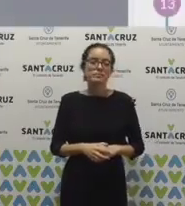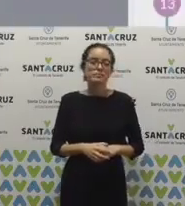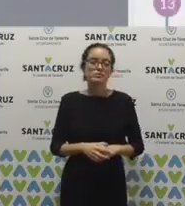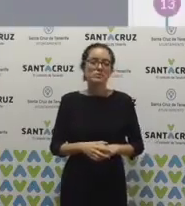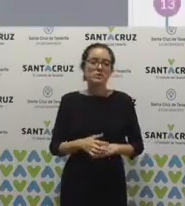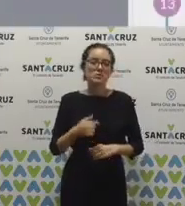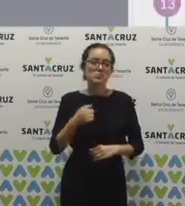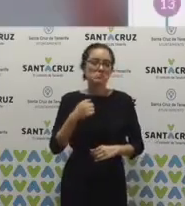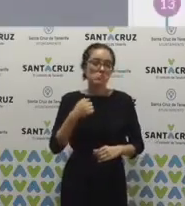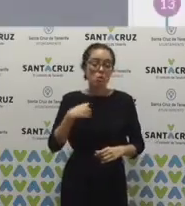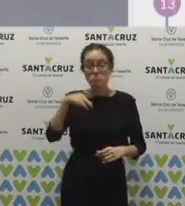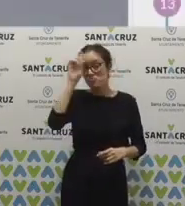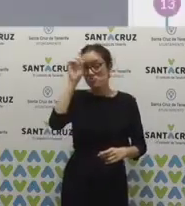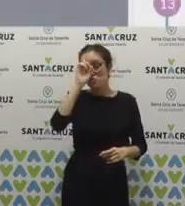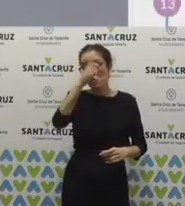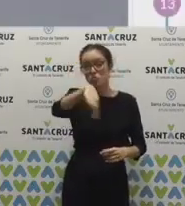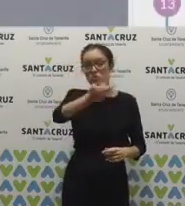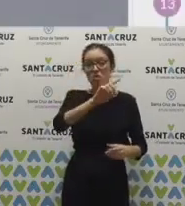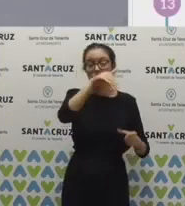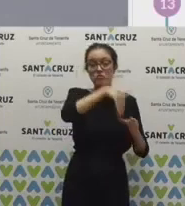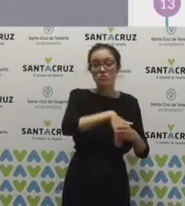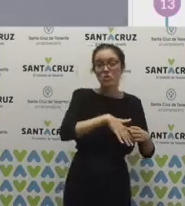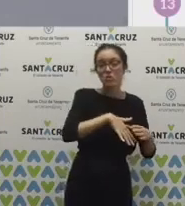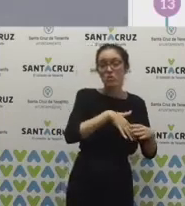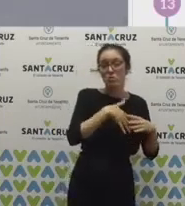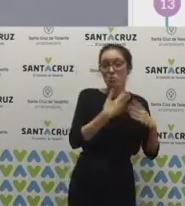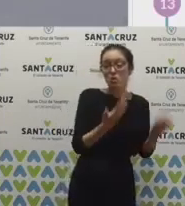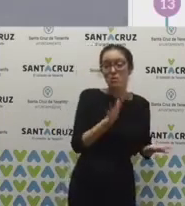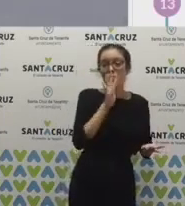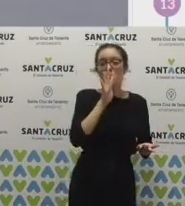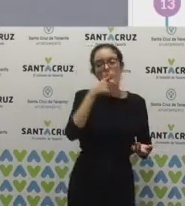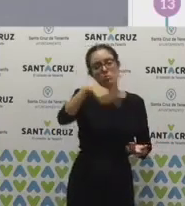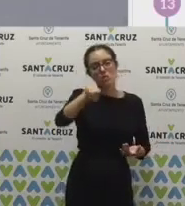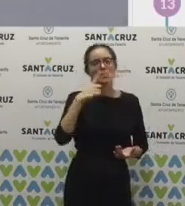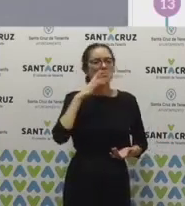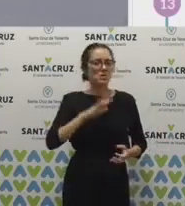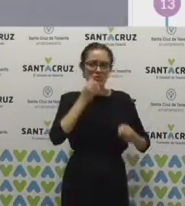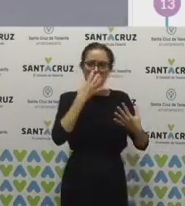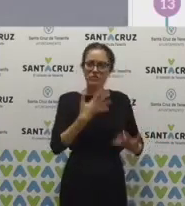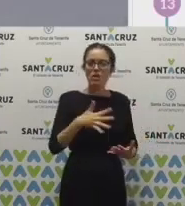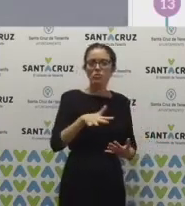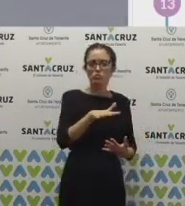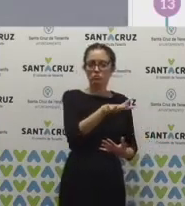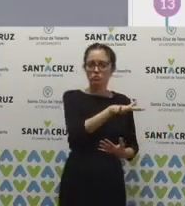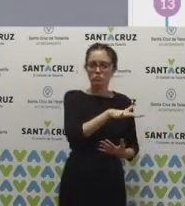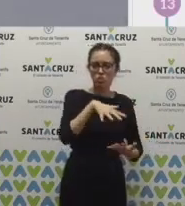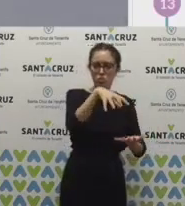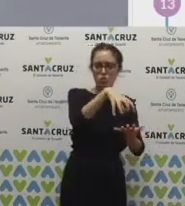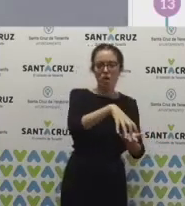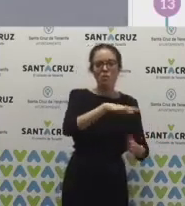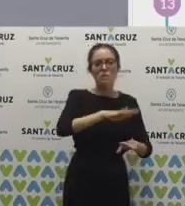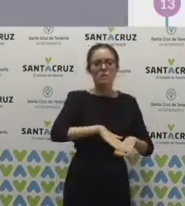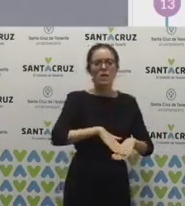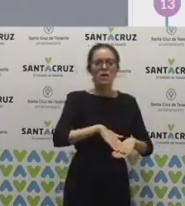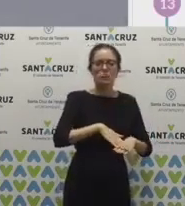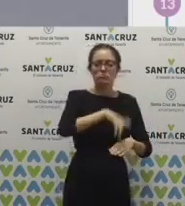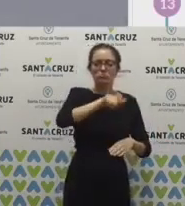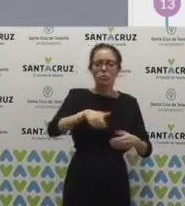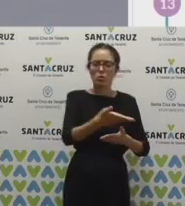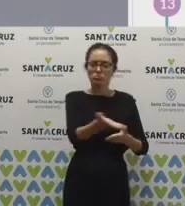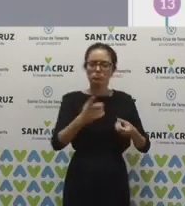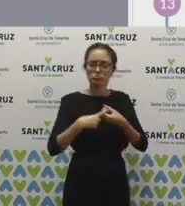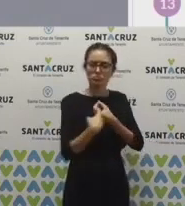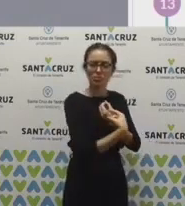a votar en esta moción porque a todos les parece bien esto de tener un órgano para contar con la voz de la ciudadanía pero